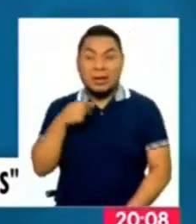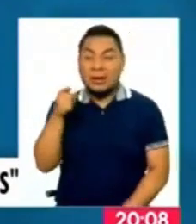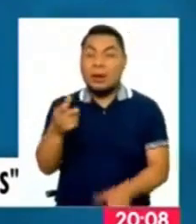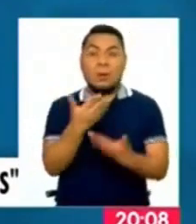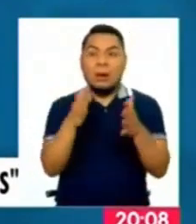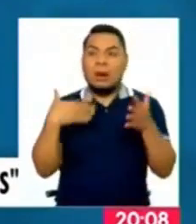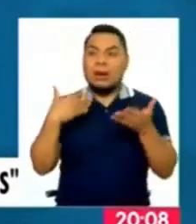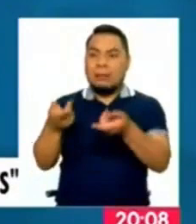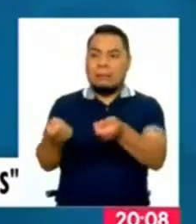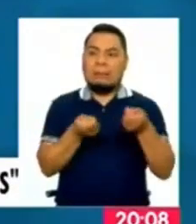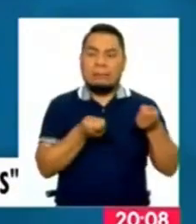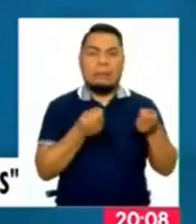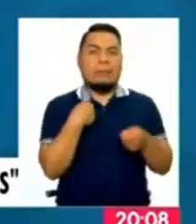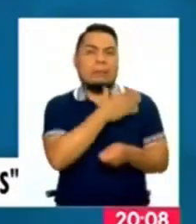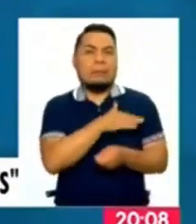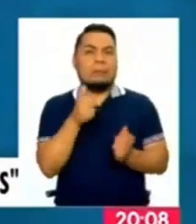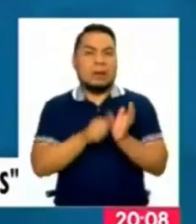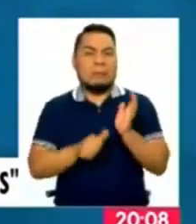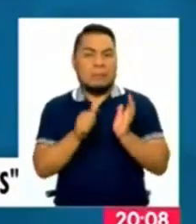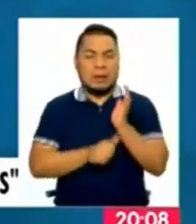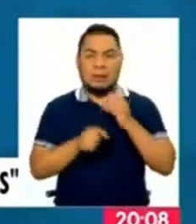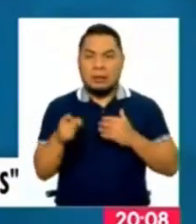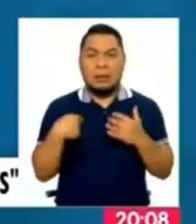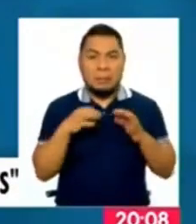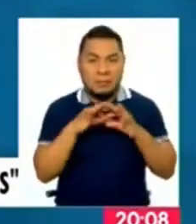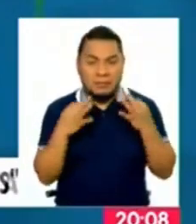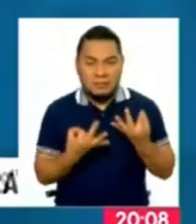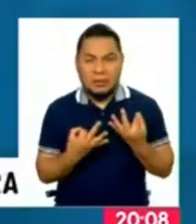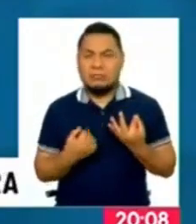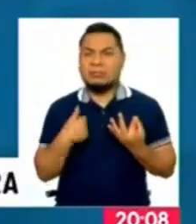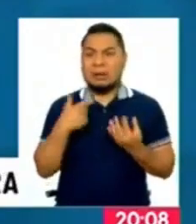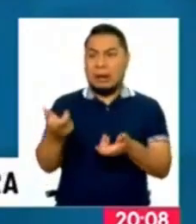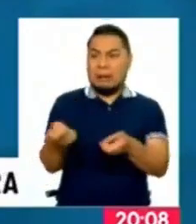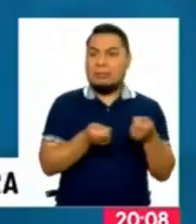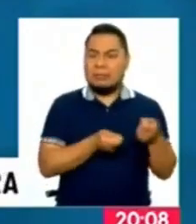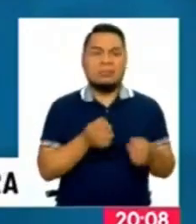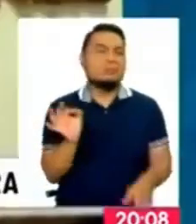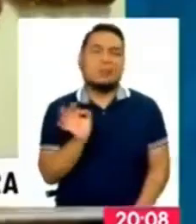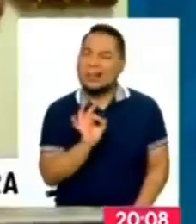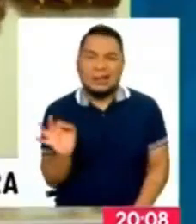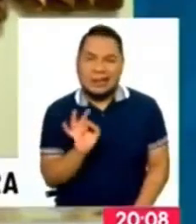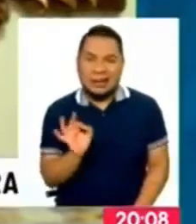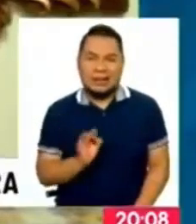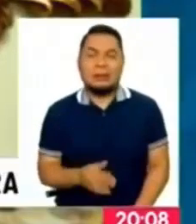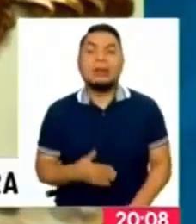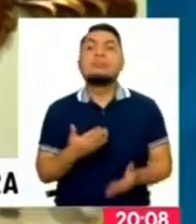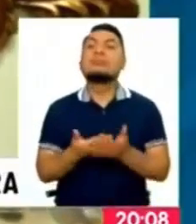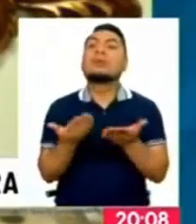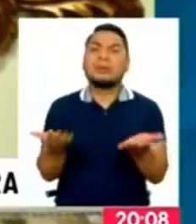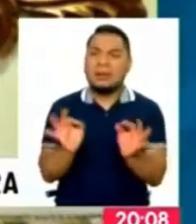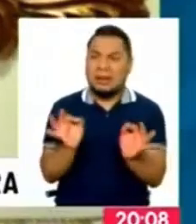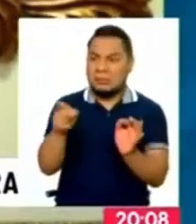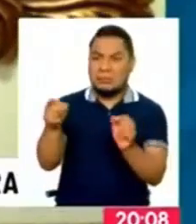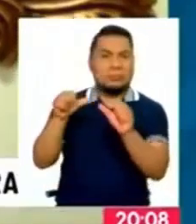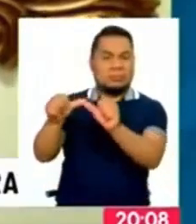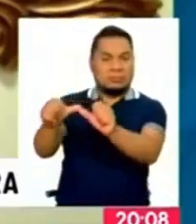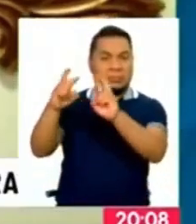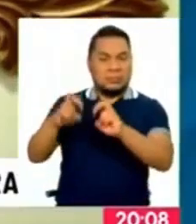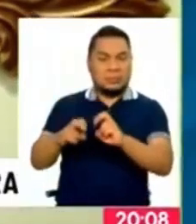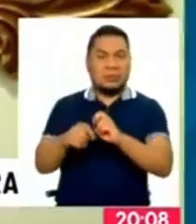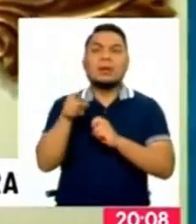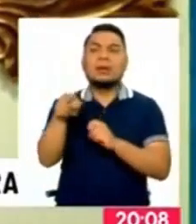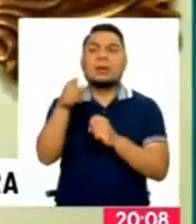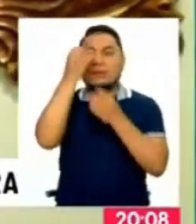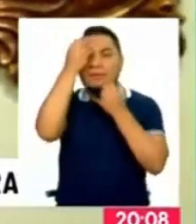vallejos renunció como director de la dij y mientras la remoción de mariano gonzález desde esa fecha alberto trigoso estaba